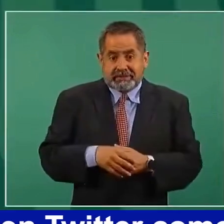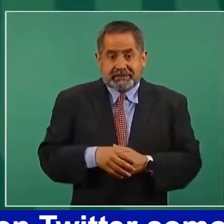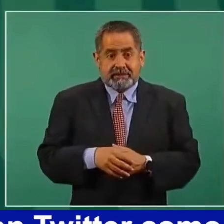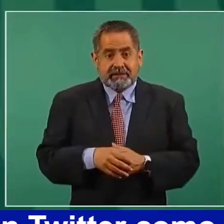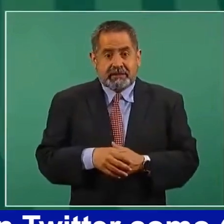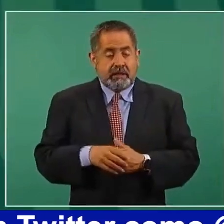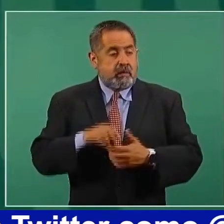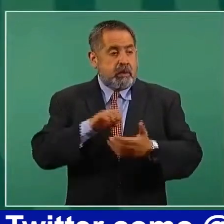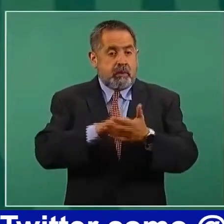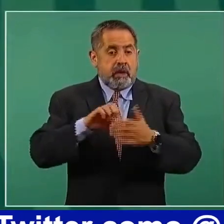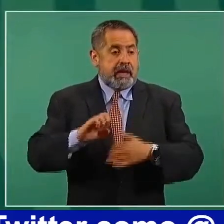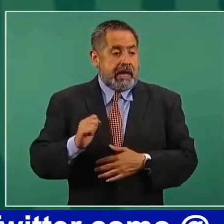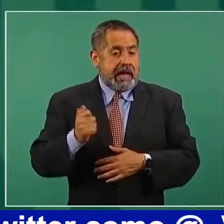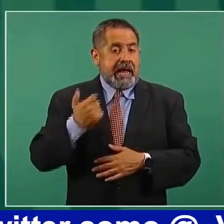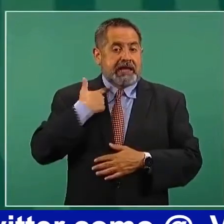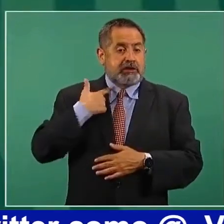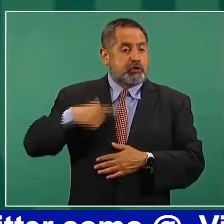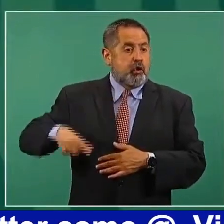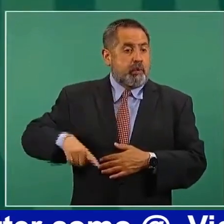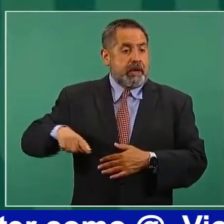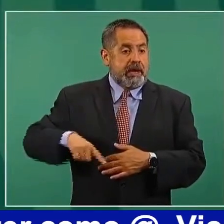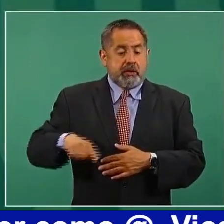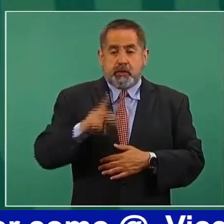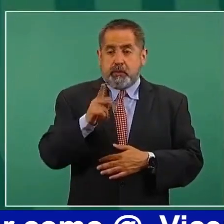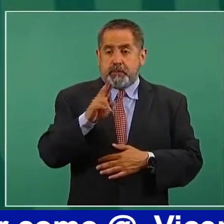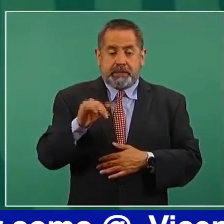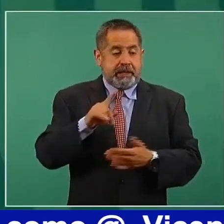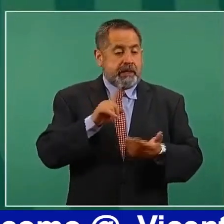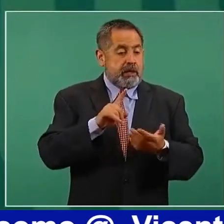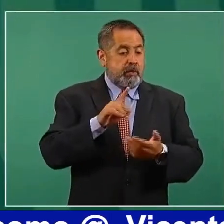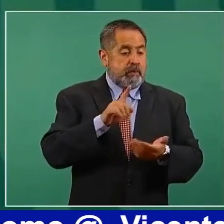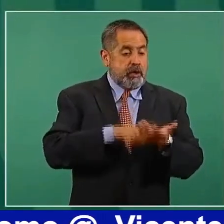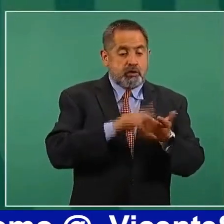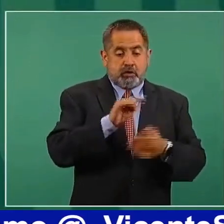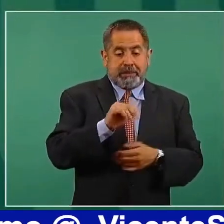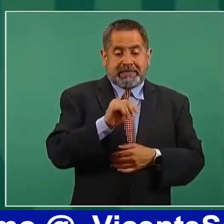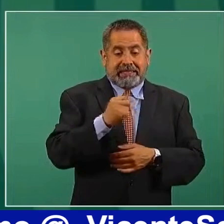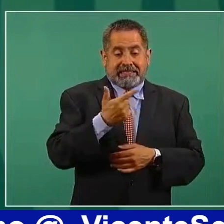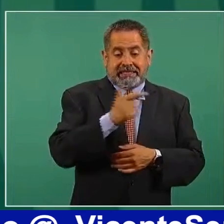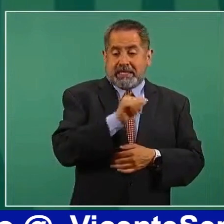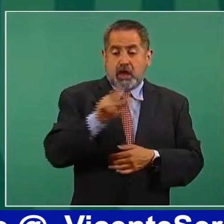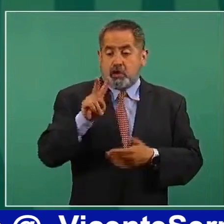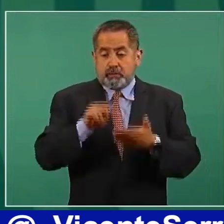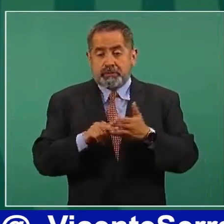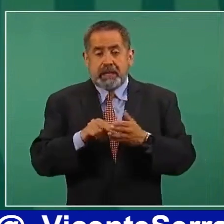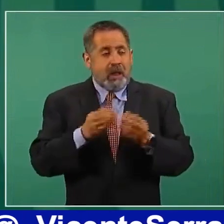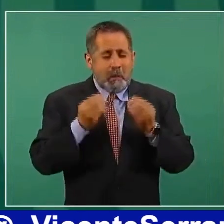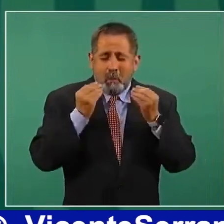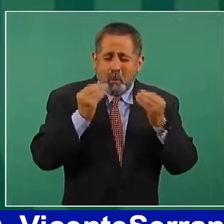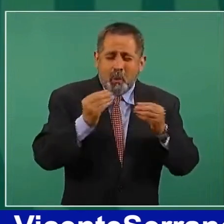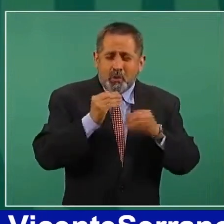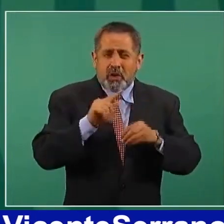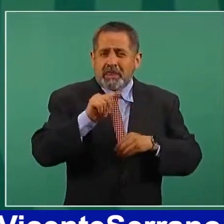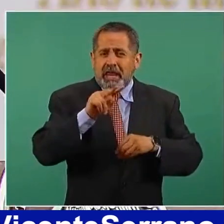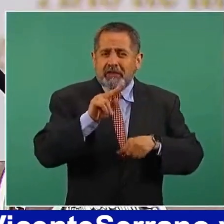del gobierno anterior priista, del 97 al 2000, pero se dispararon muchísimo